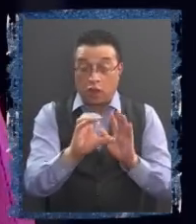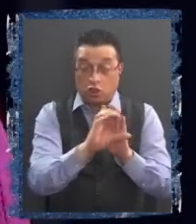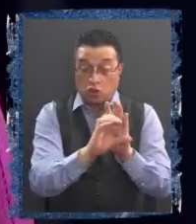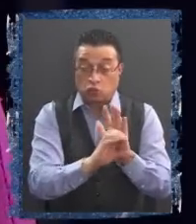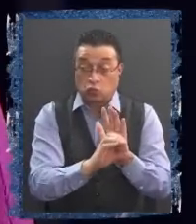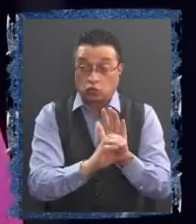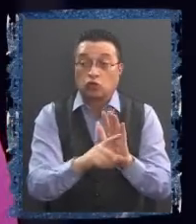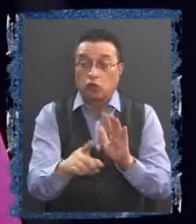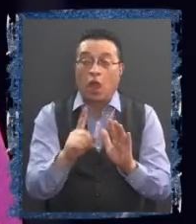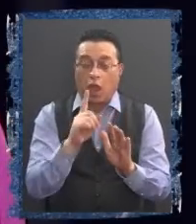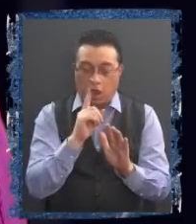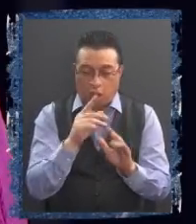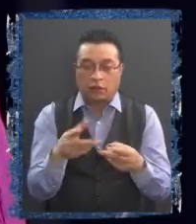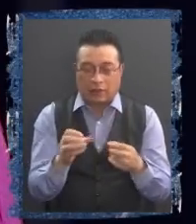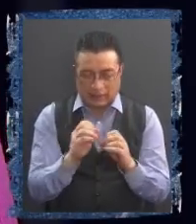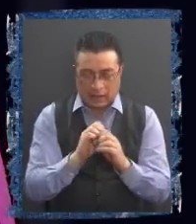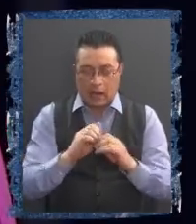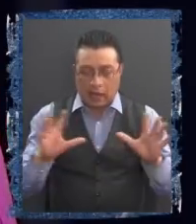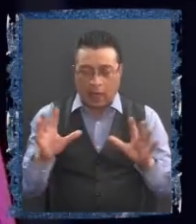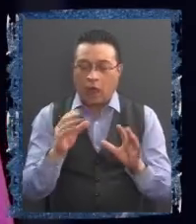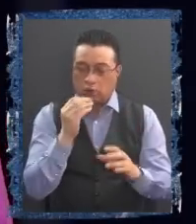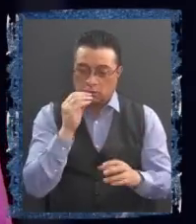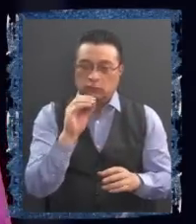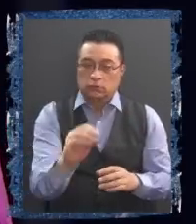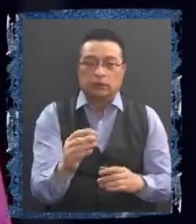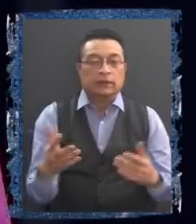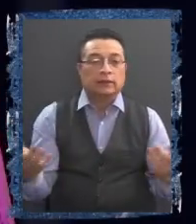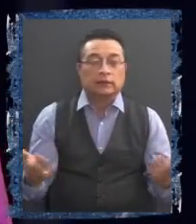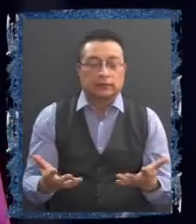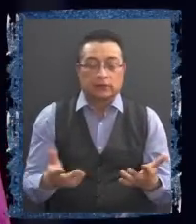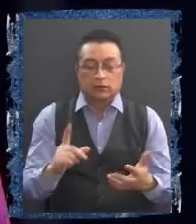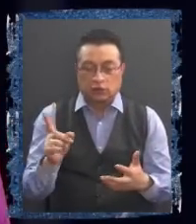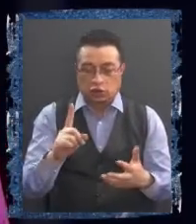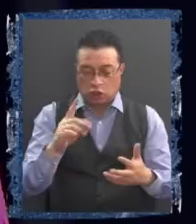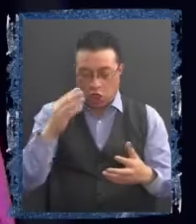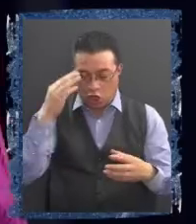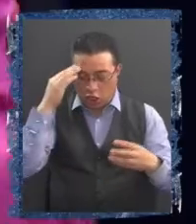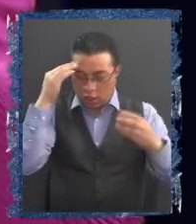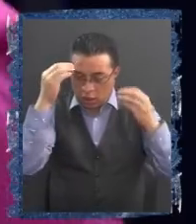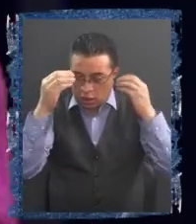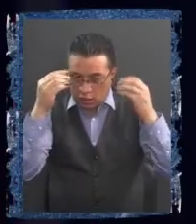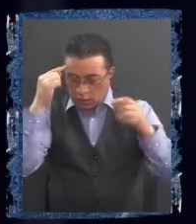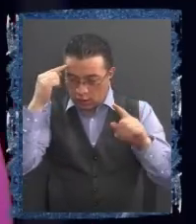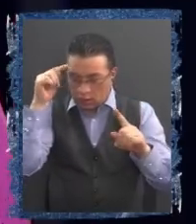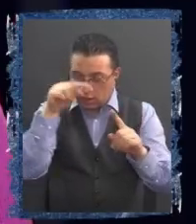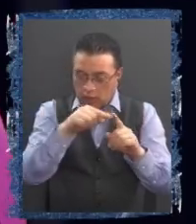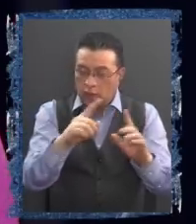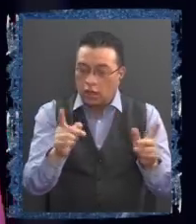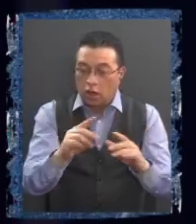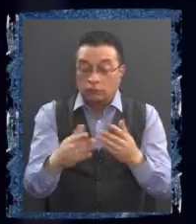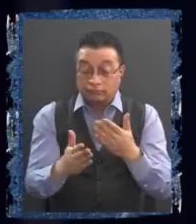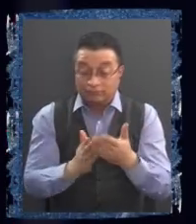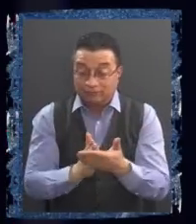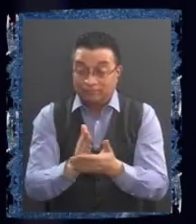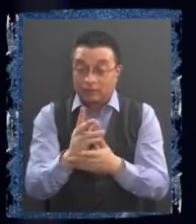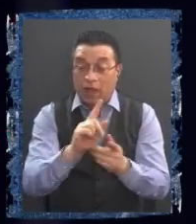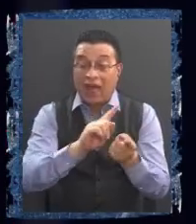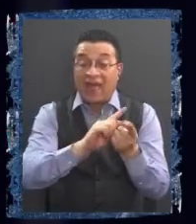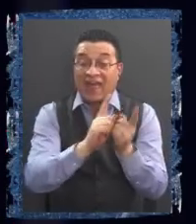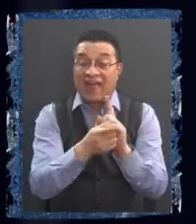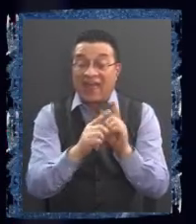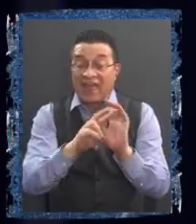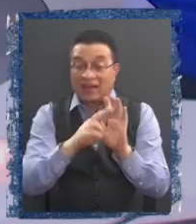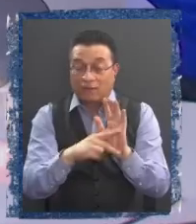deja bastante claro de que no se está pensando al comienzo de la reforma en